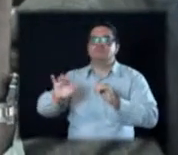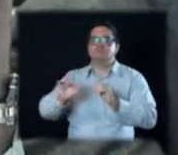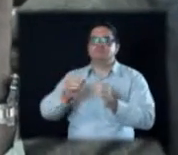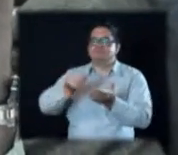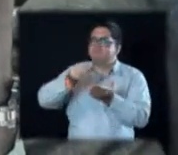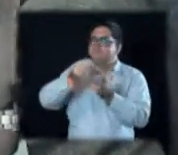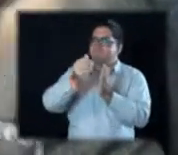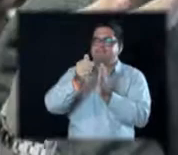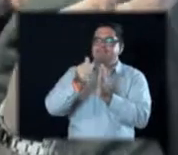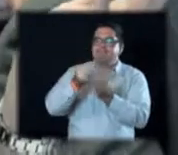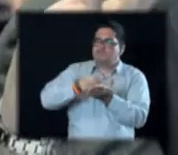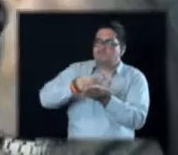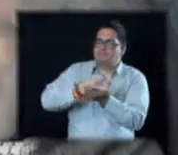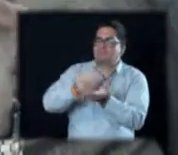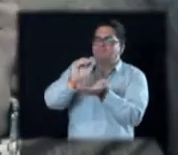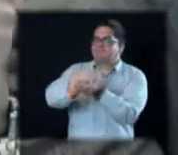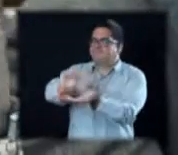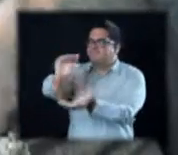tesoro separado.